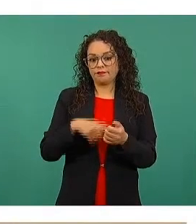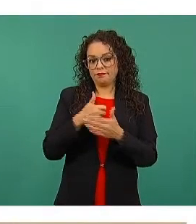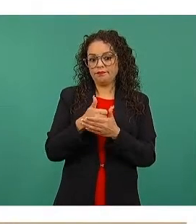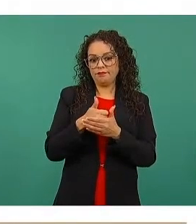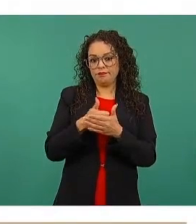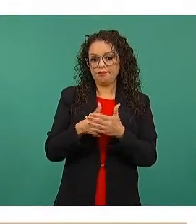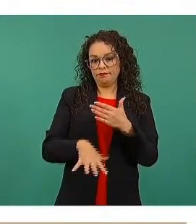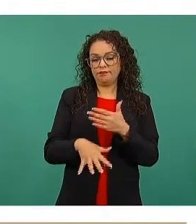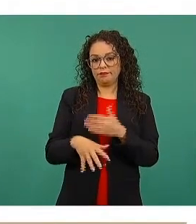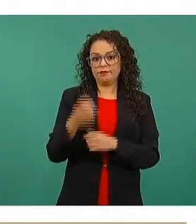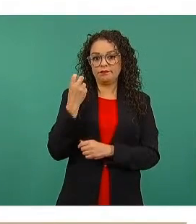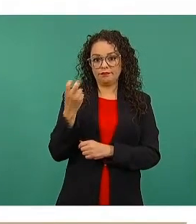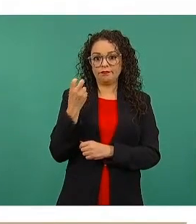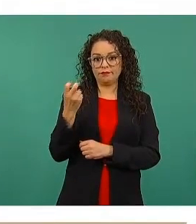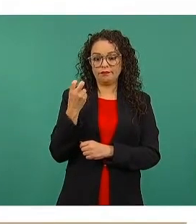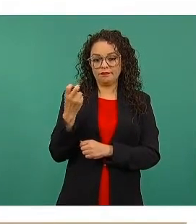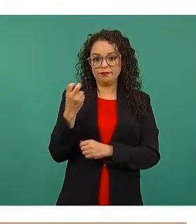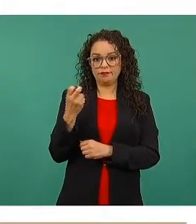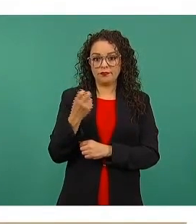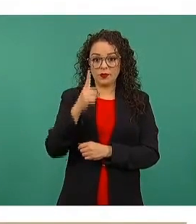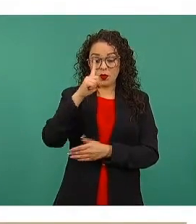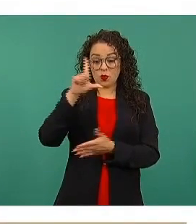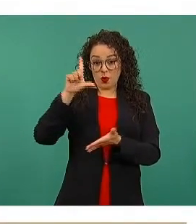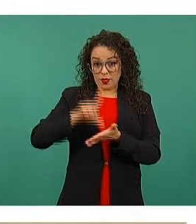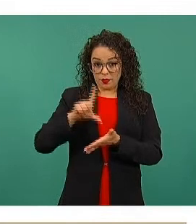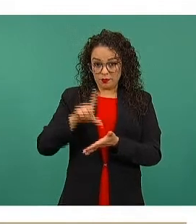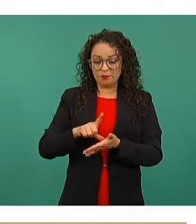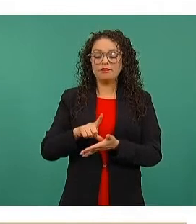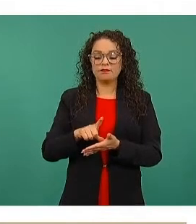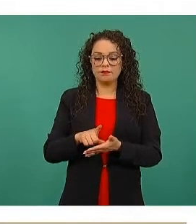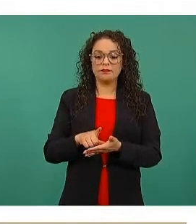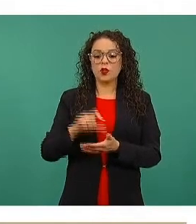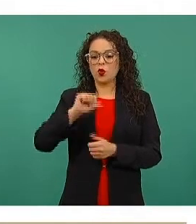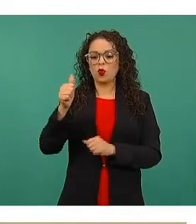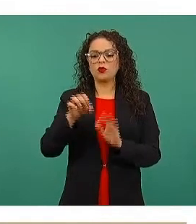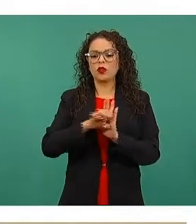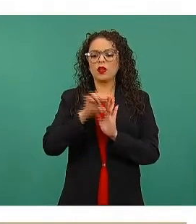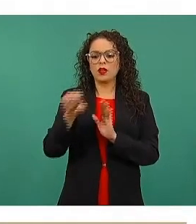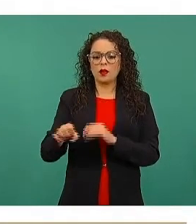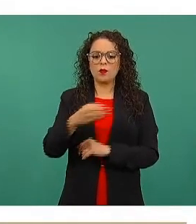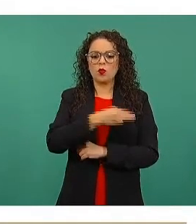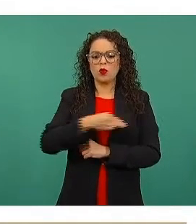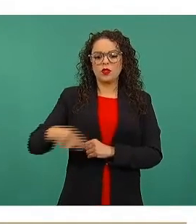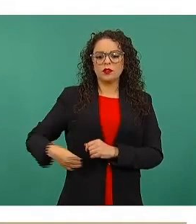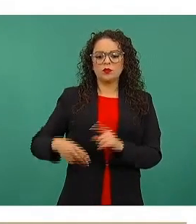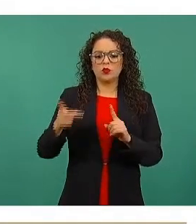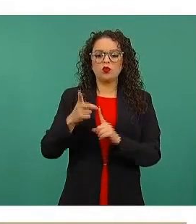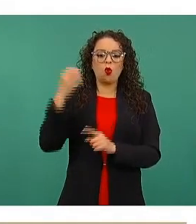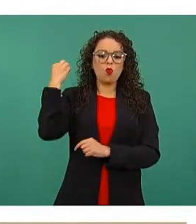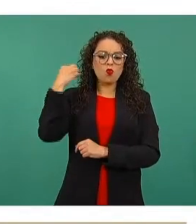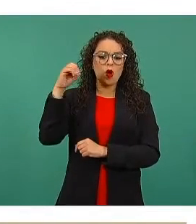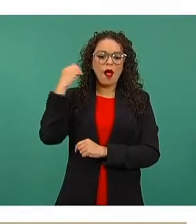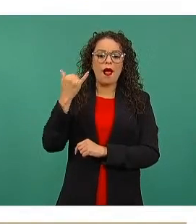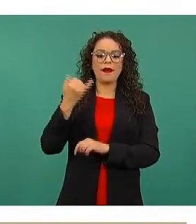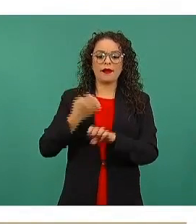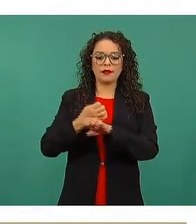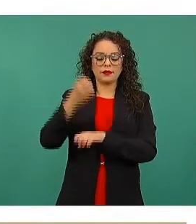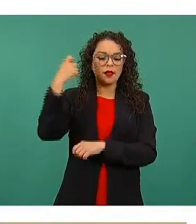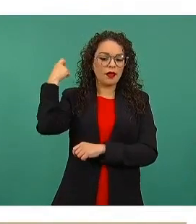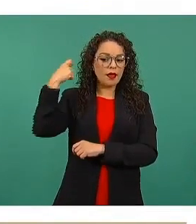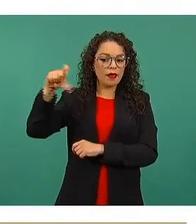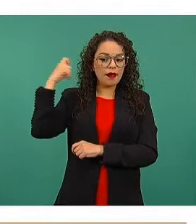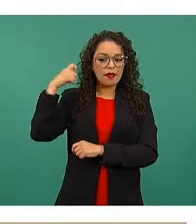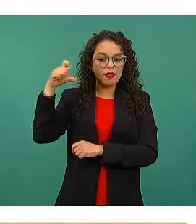precio, este caso por litros. También encontramos ejemplos en otros municipios de Oaxaca y en el estado de